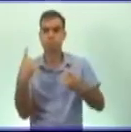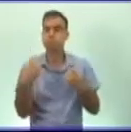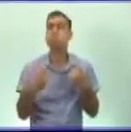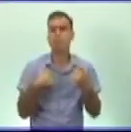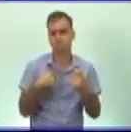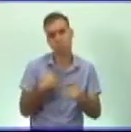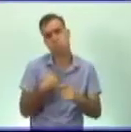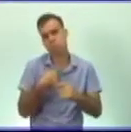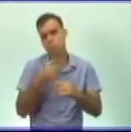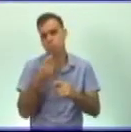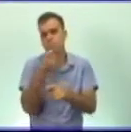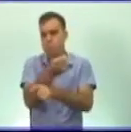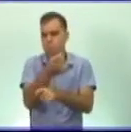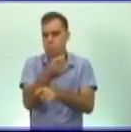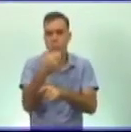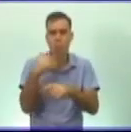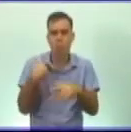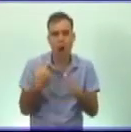contenidos.